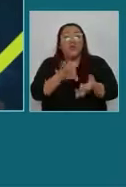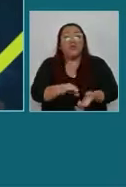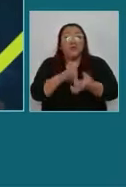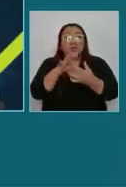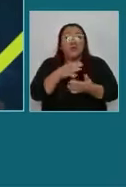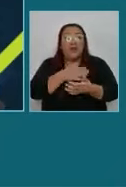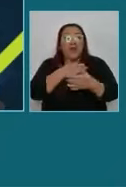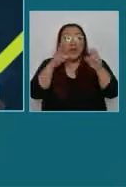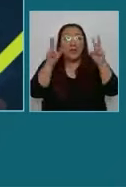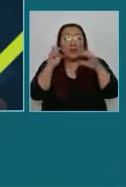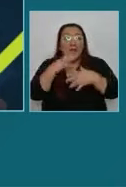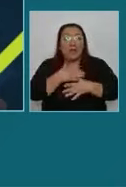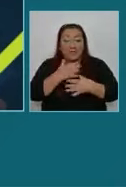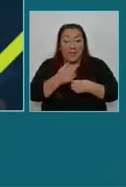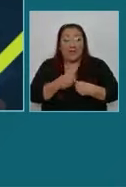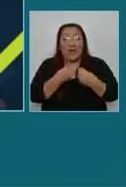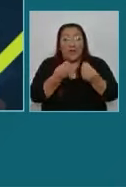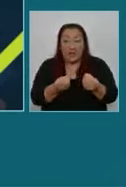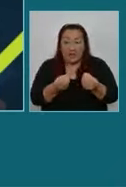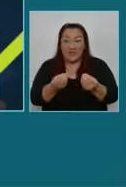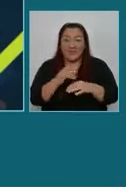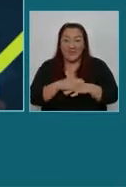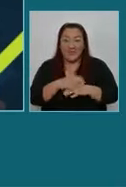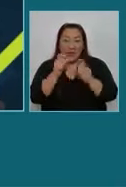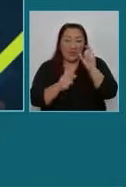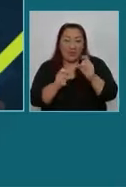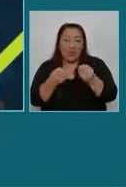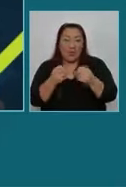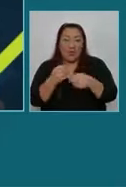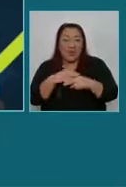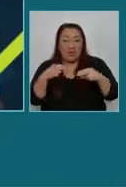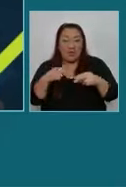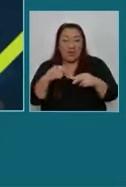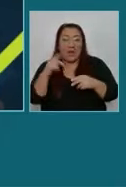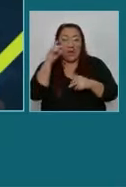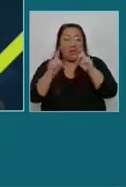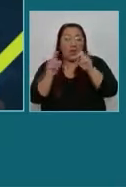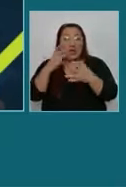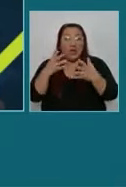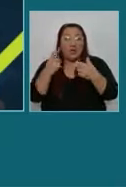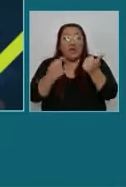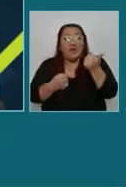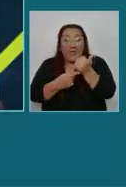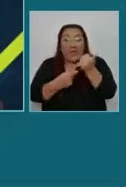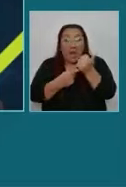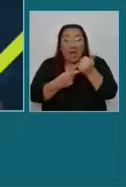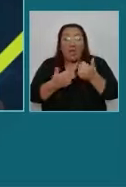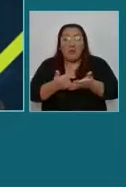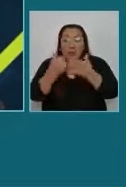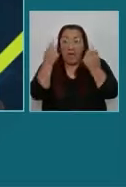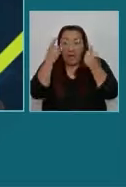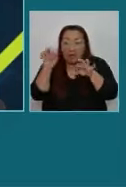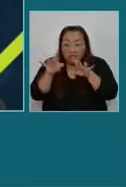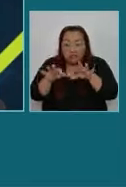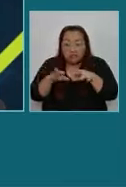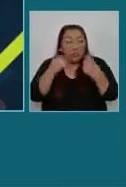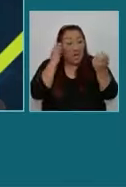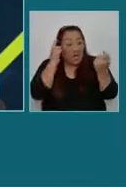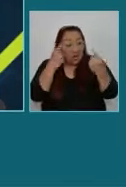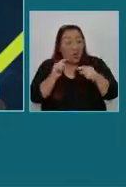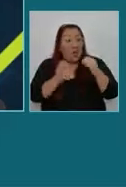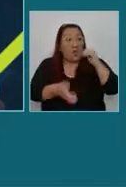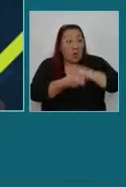especializada en temas de salud, de acceso tanto al público usuario como a estancias y pasantías tecnológicas que con acuerdos y convenios se